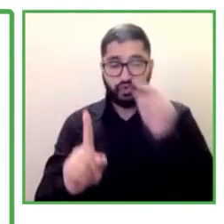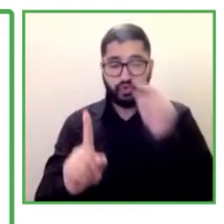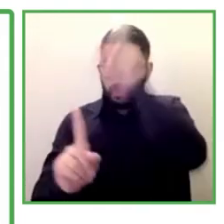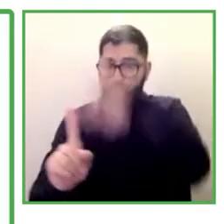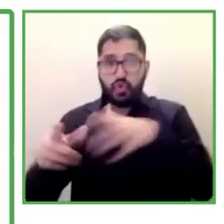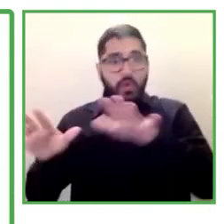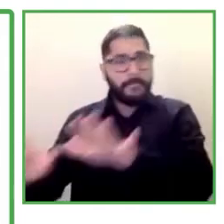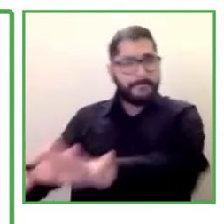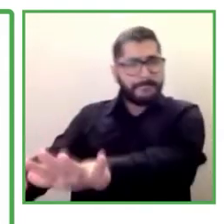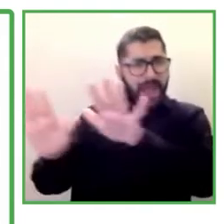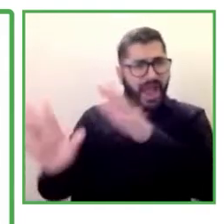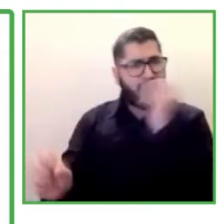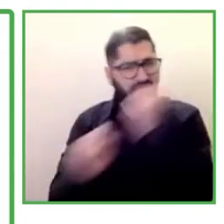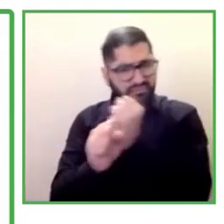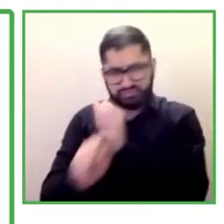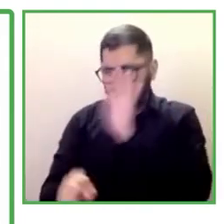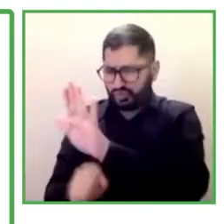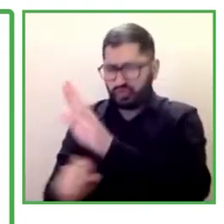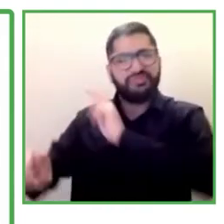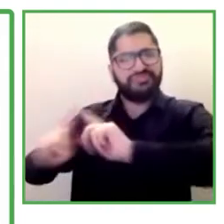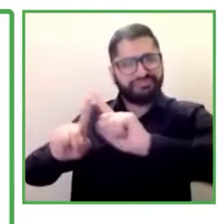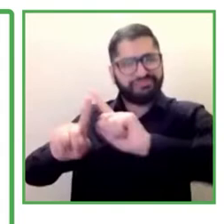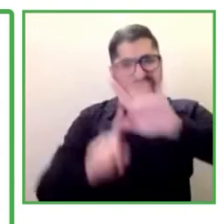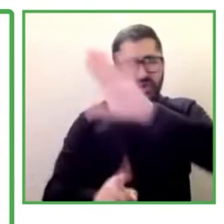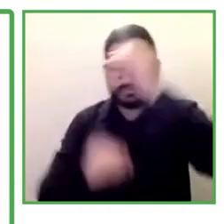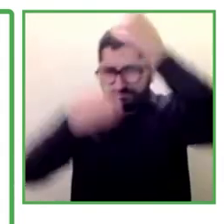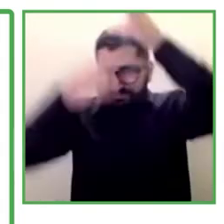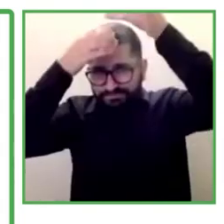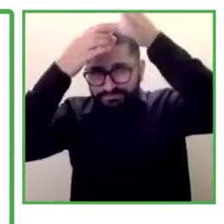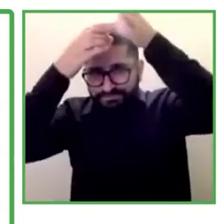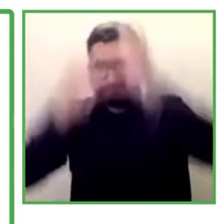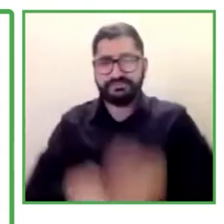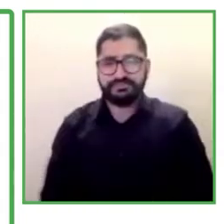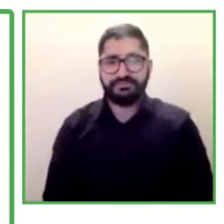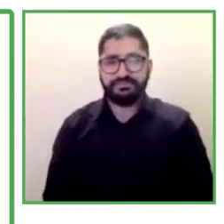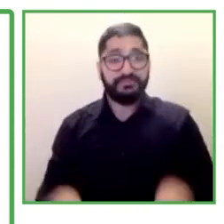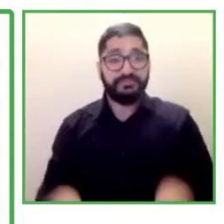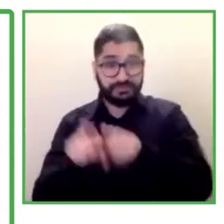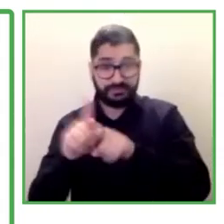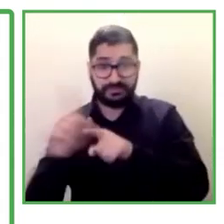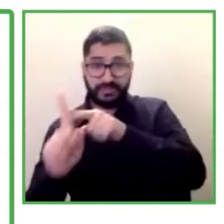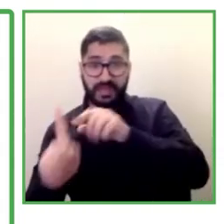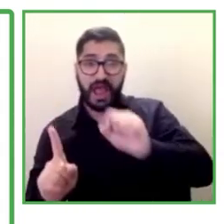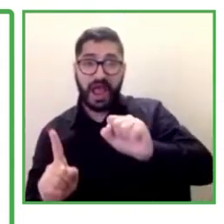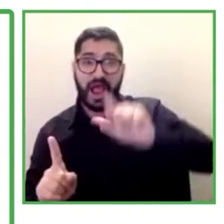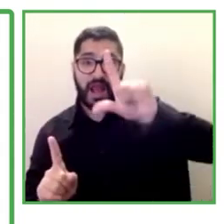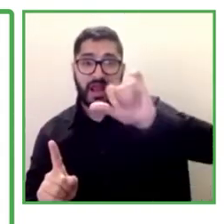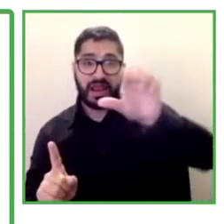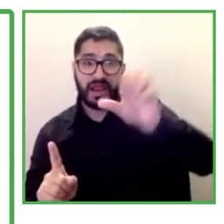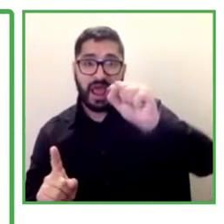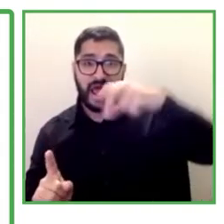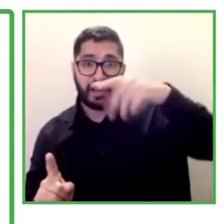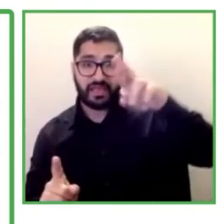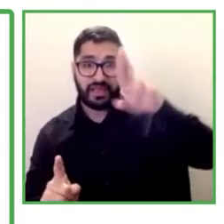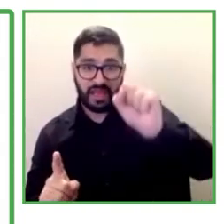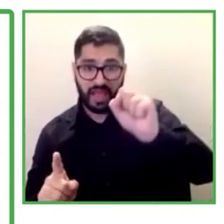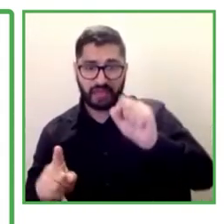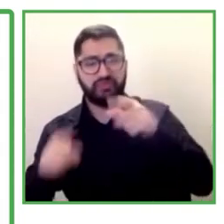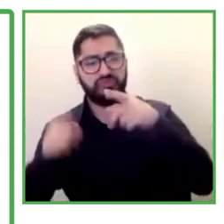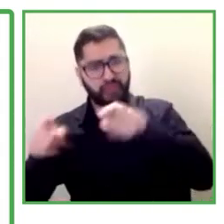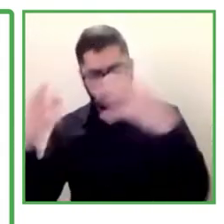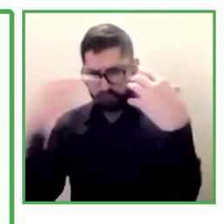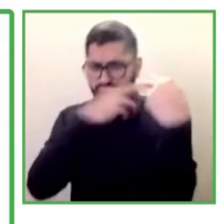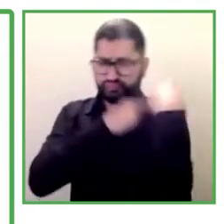lugar, nos acompaña Alejandra León, de Pacto de Productividad de Colombia. Alejandra es magíster en Gerencia